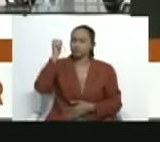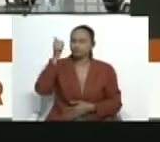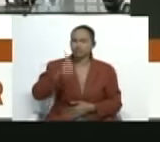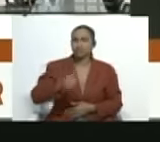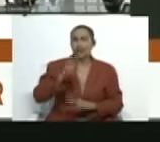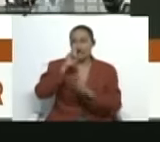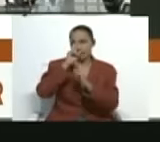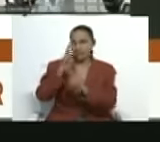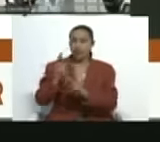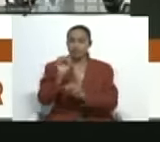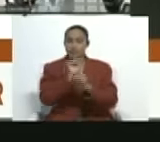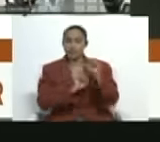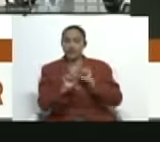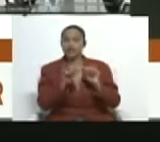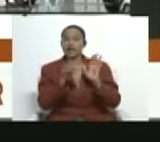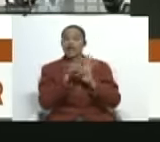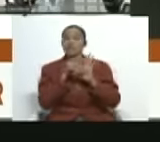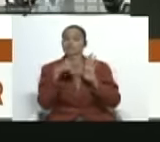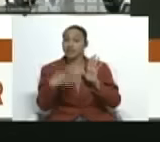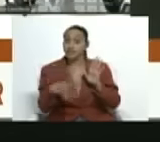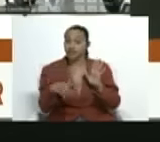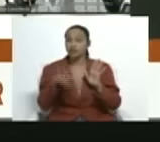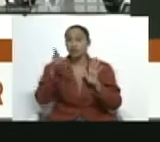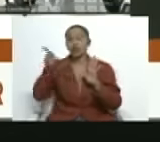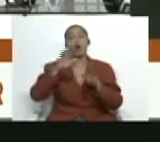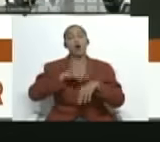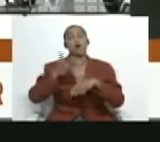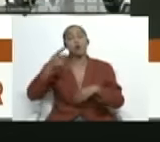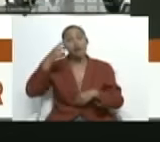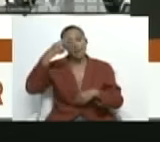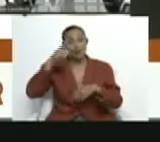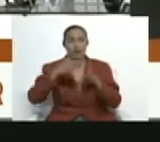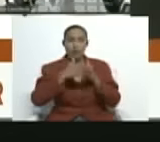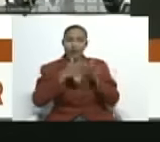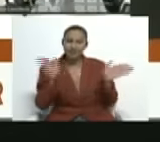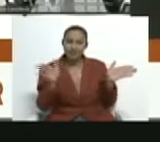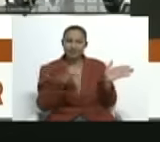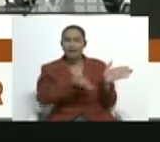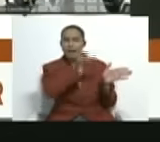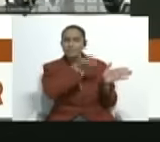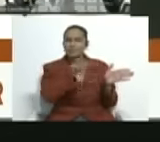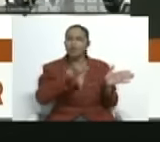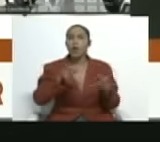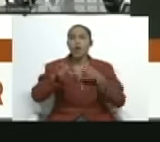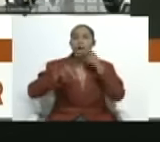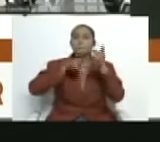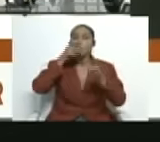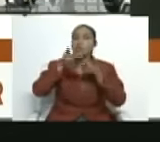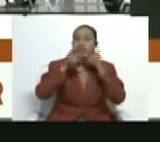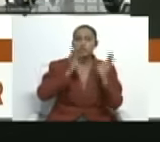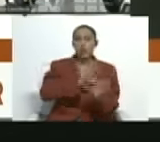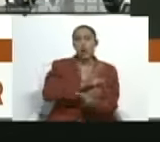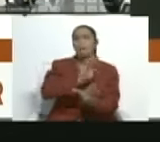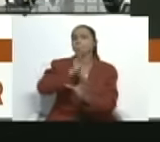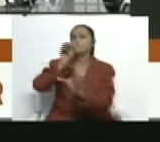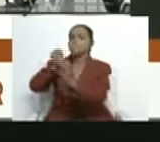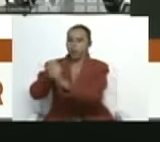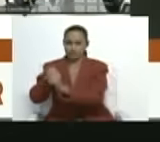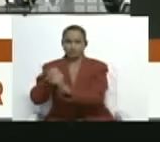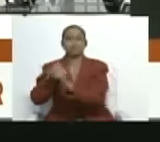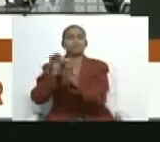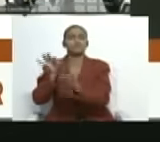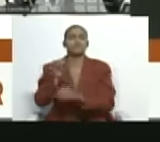derecho de asilo, que nos abrió las puertas a muchos hermanas y hermanos latinoamericanos, entre ellos yo